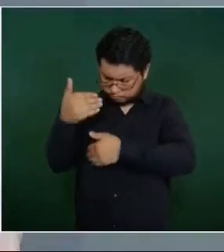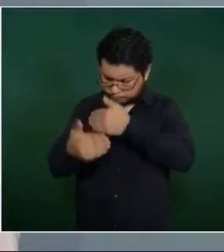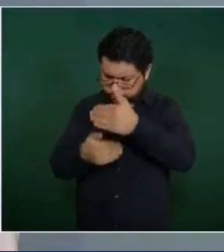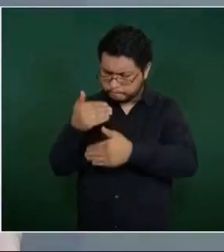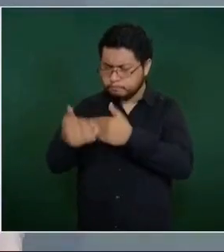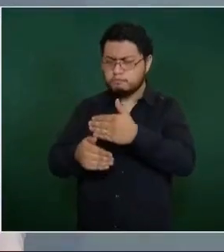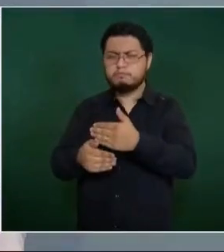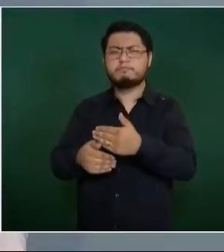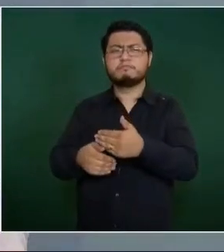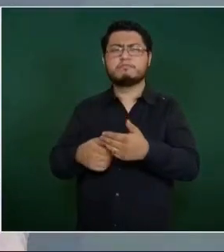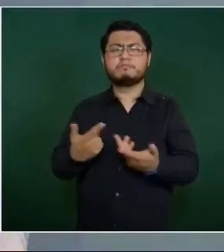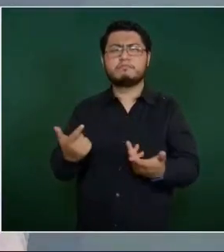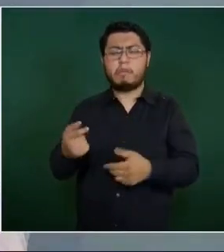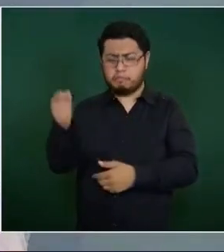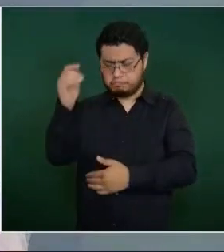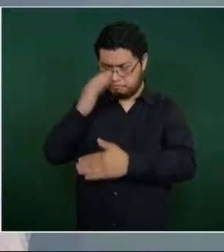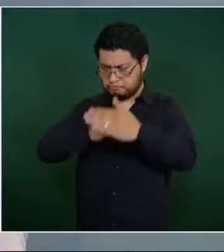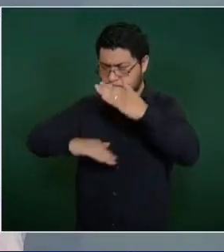integridad, honestidad,